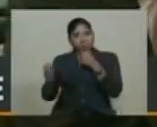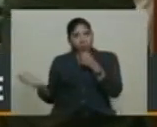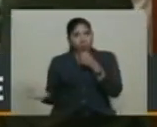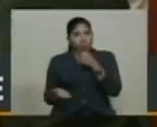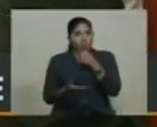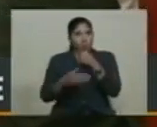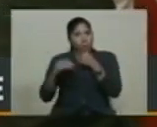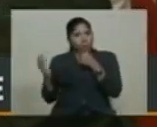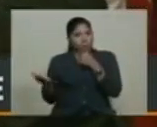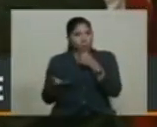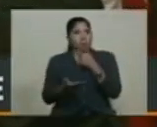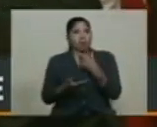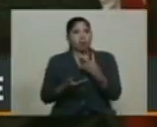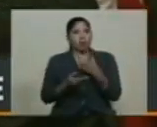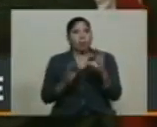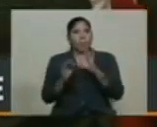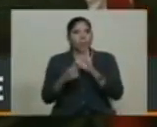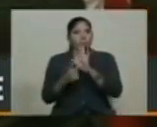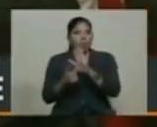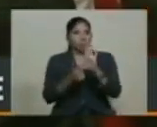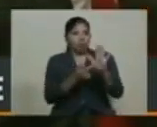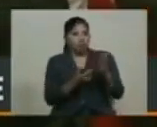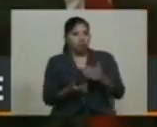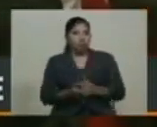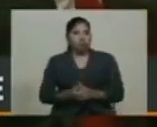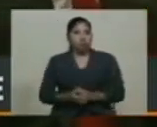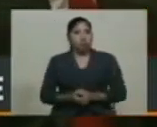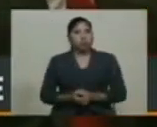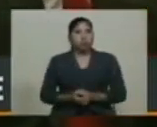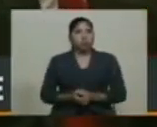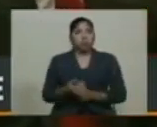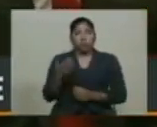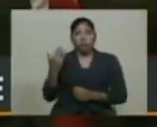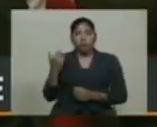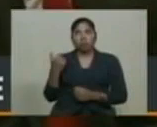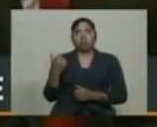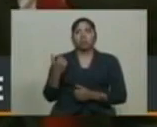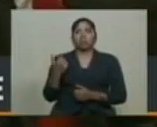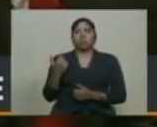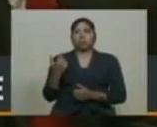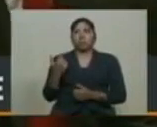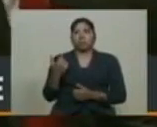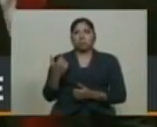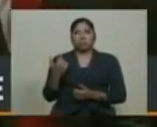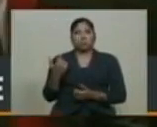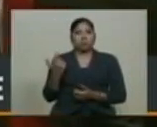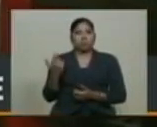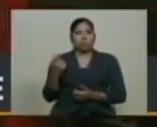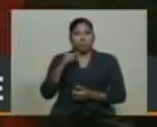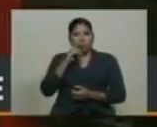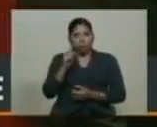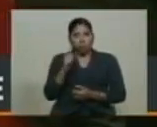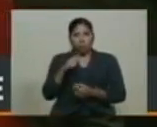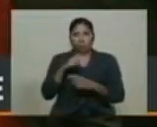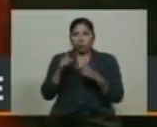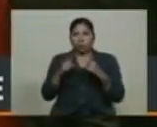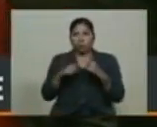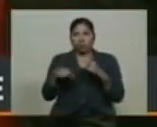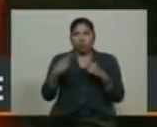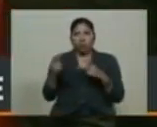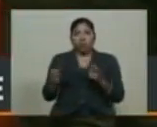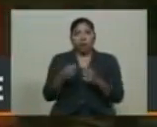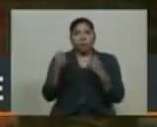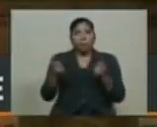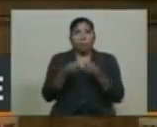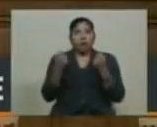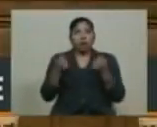la República, Nicolás Maduro Moros. Después vino la campaña admirable y la titánica